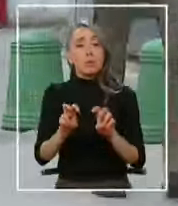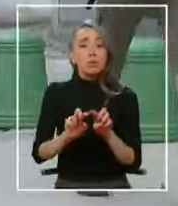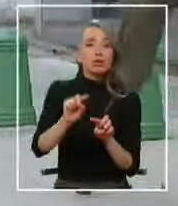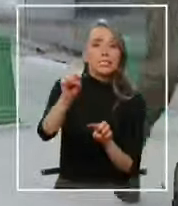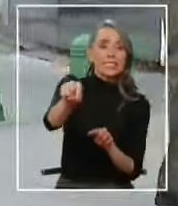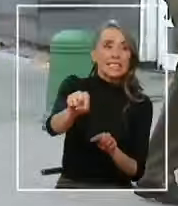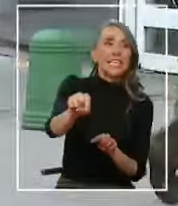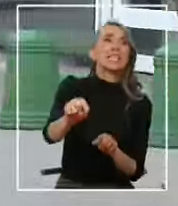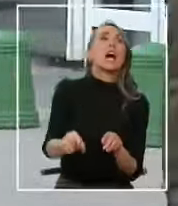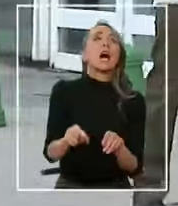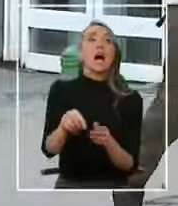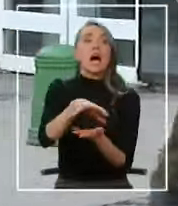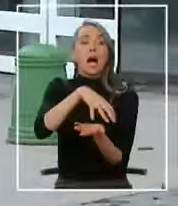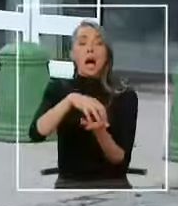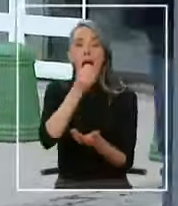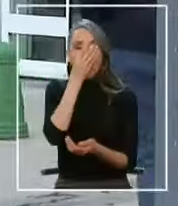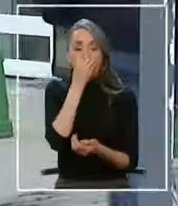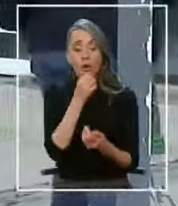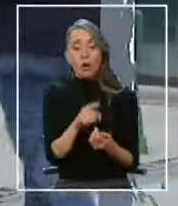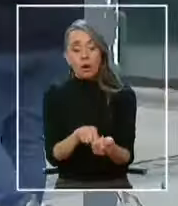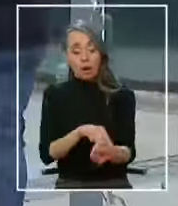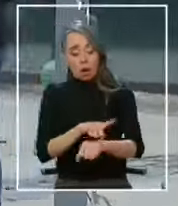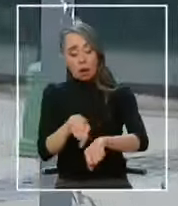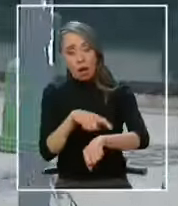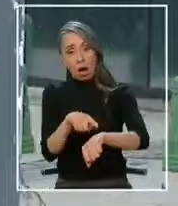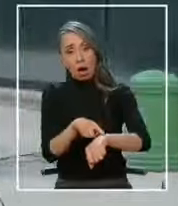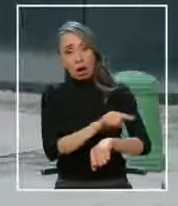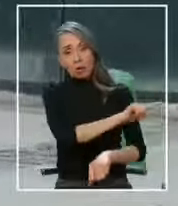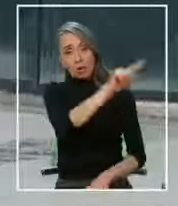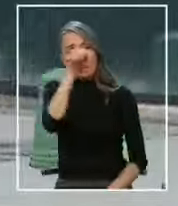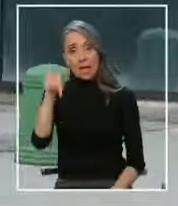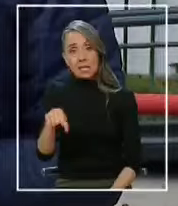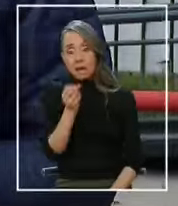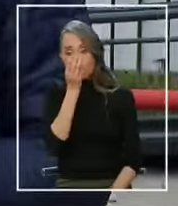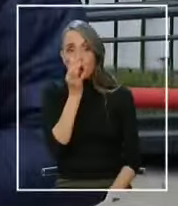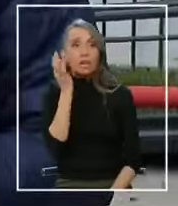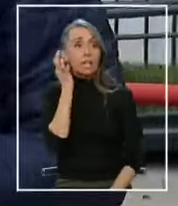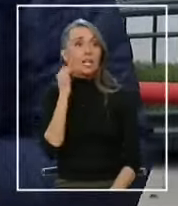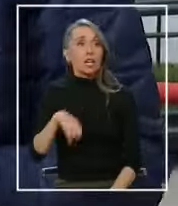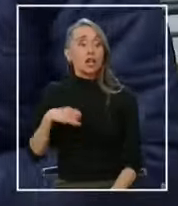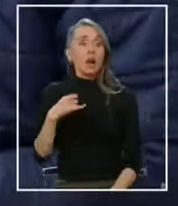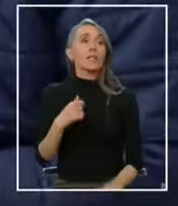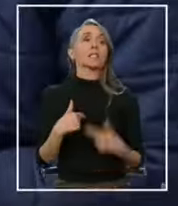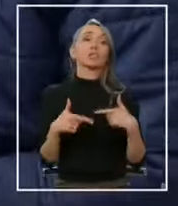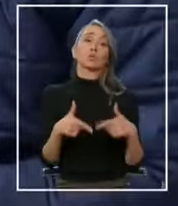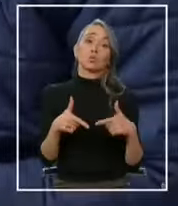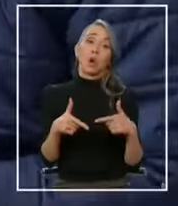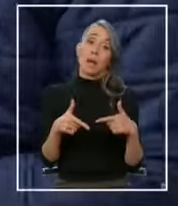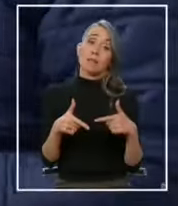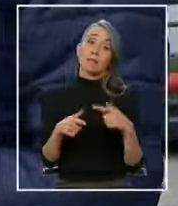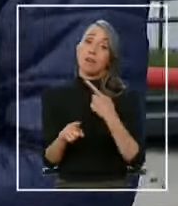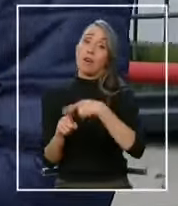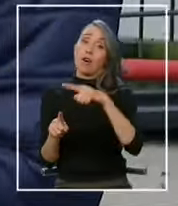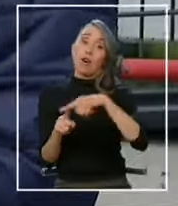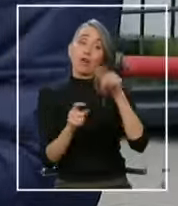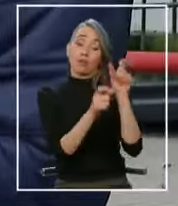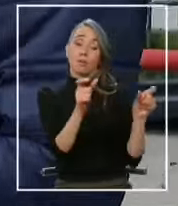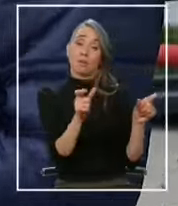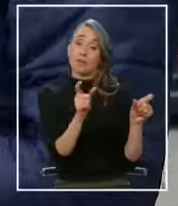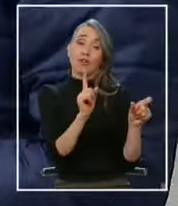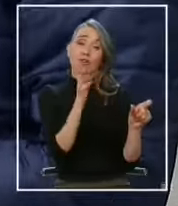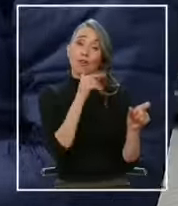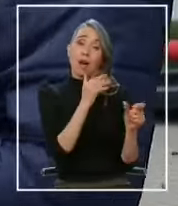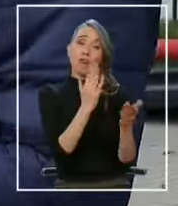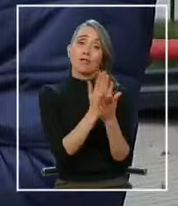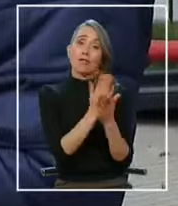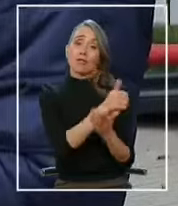Ya estamos en la Florida. A pesar del largo tiempo que le tomó llegar hasta acá, la joven cree que tiene una suerte que no comparten todos los estudiantes